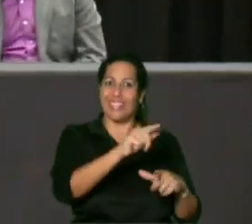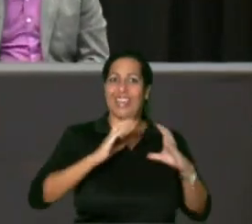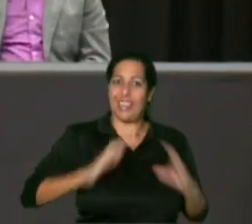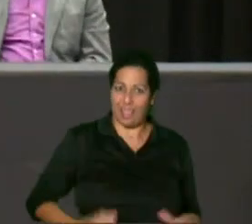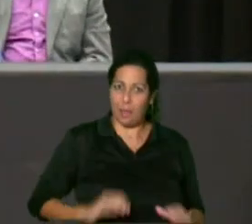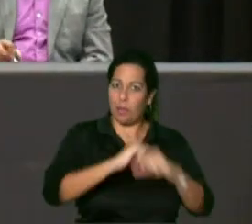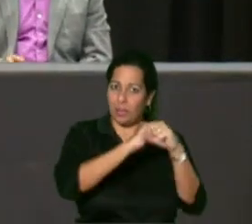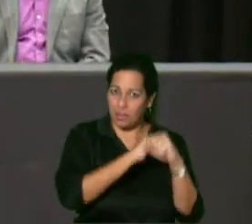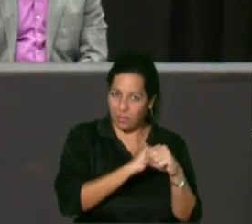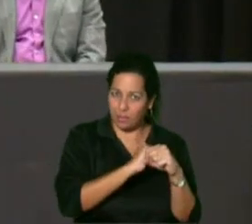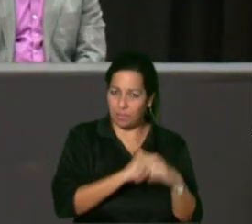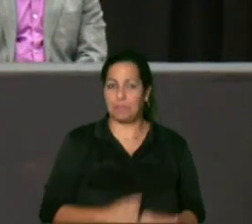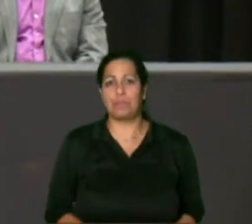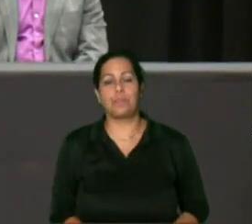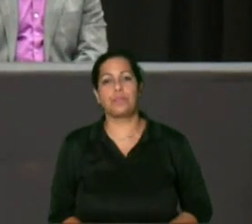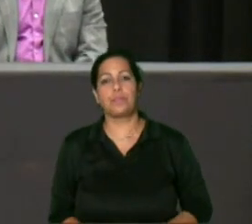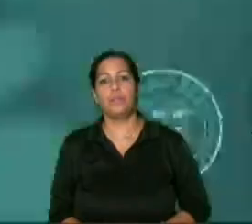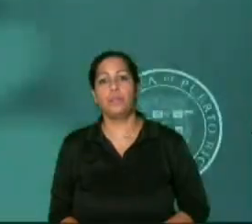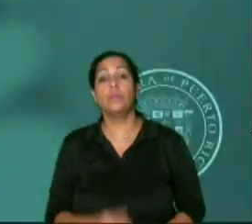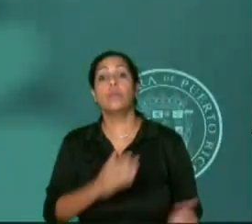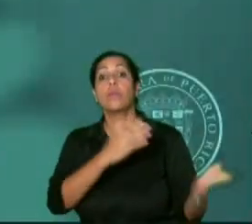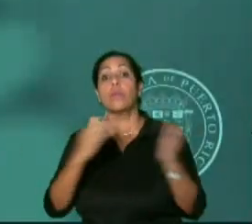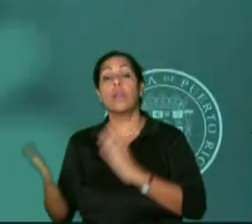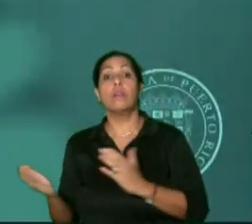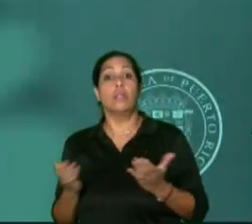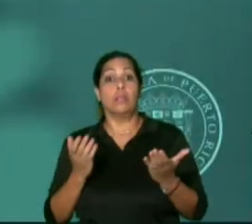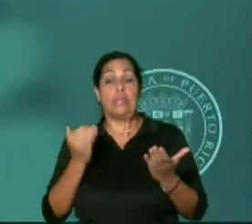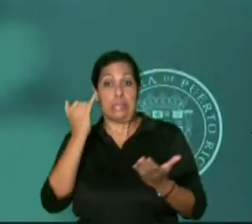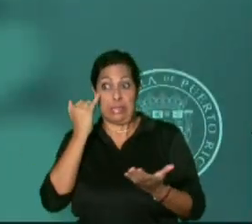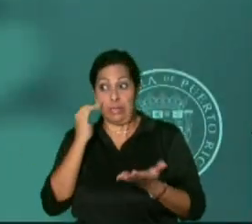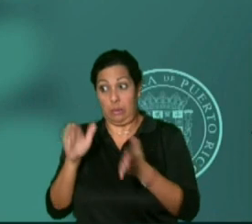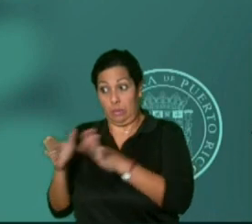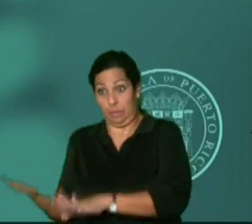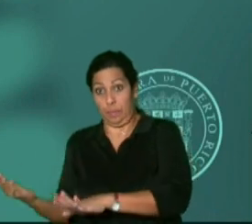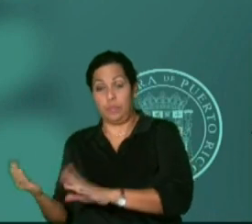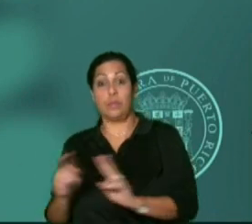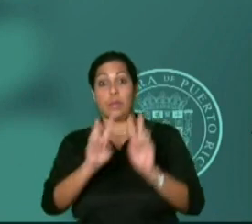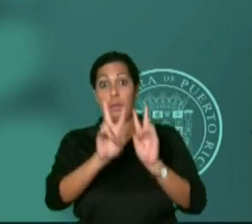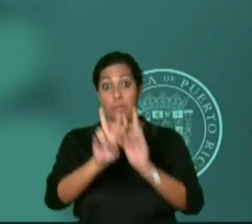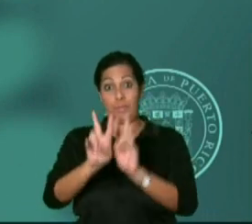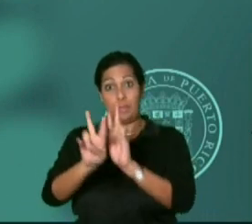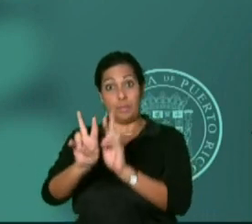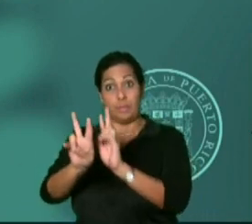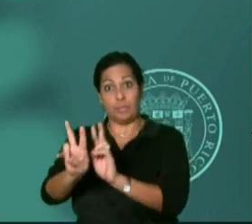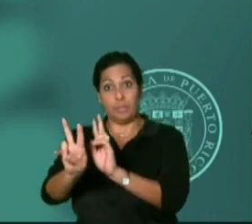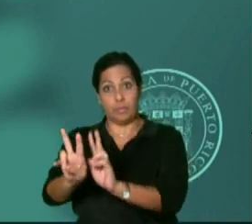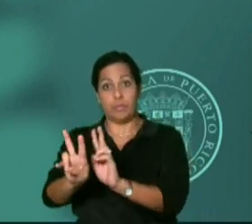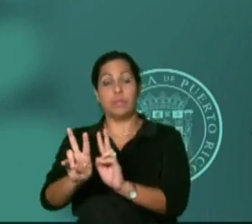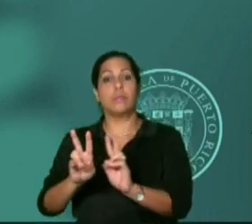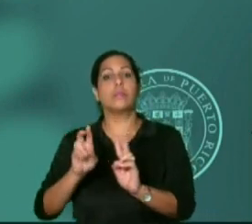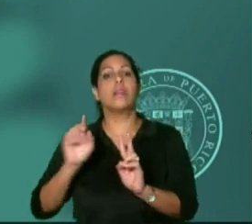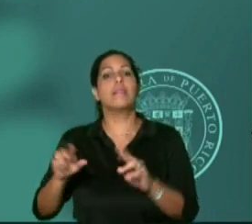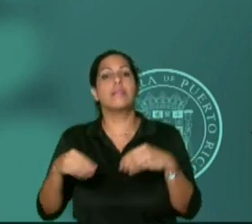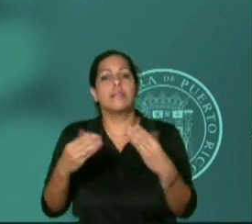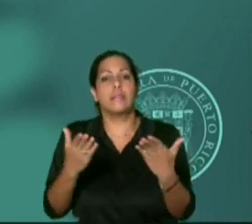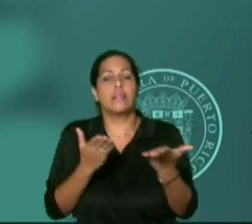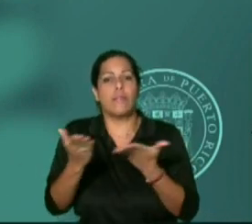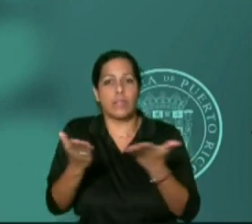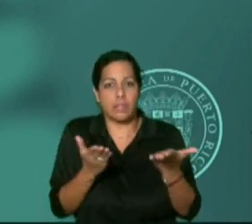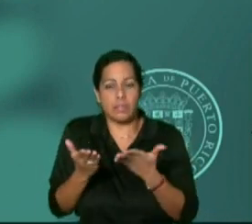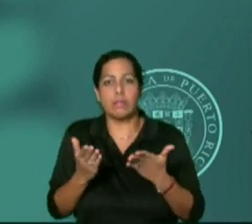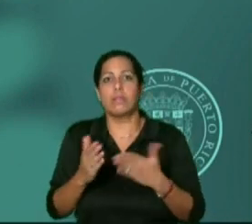atiendan. En cuanto a los servicios funerarios, las funerarias deberán asegurarse de que no se exceda